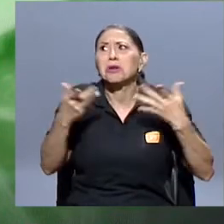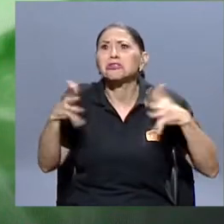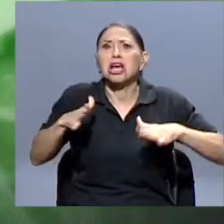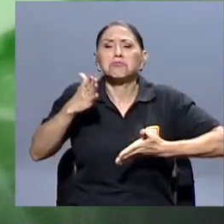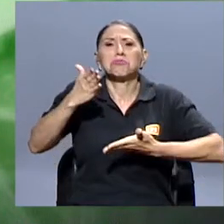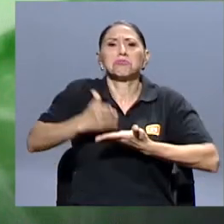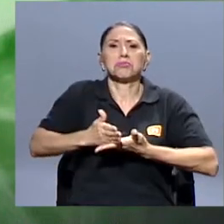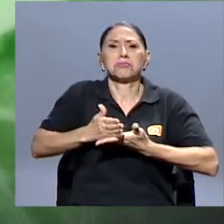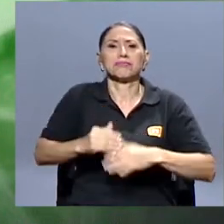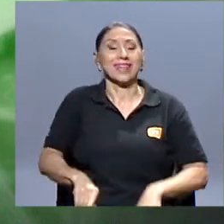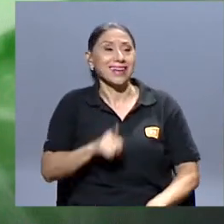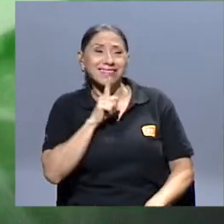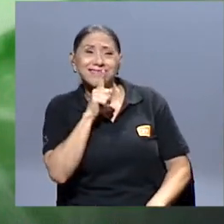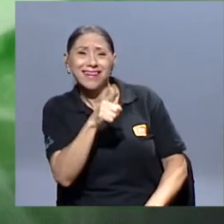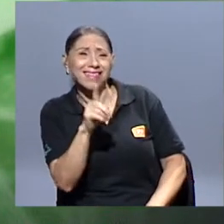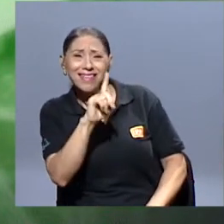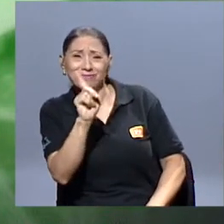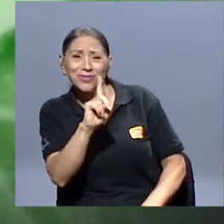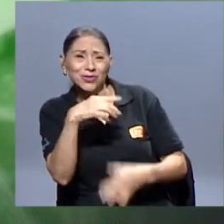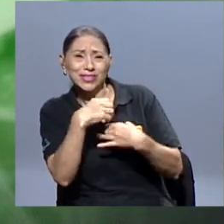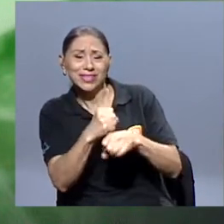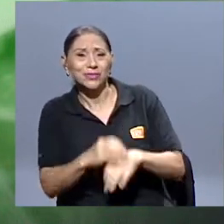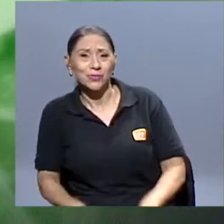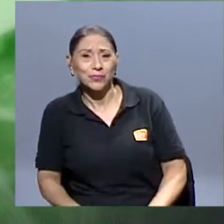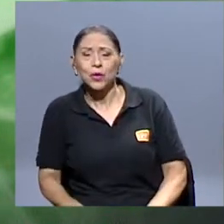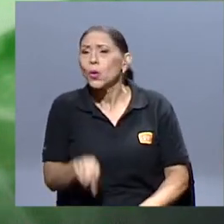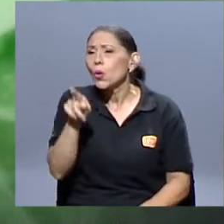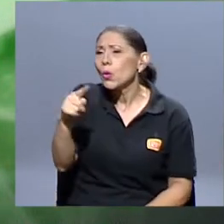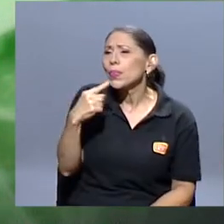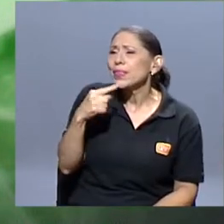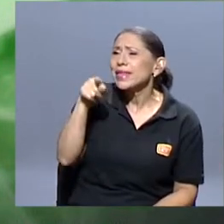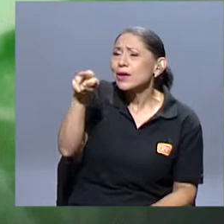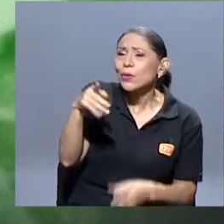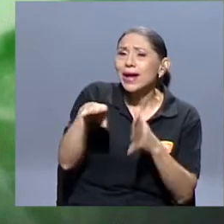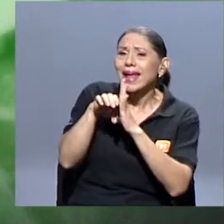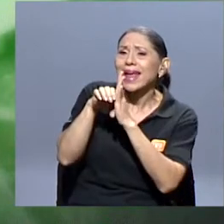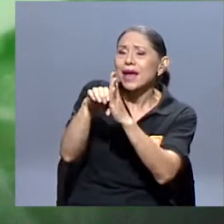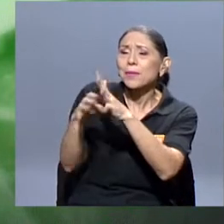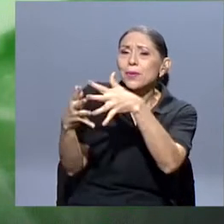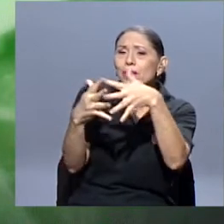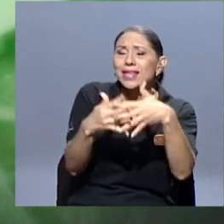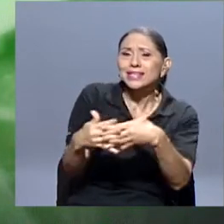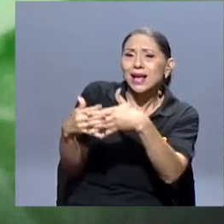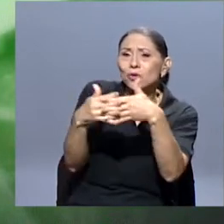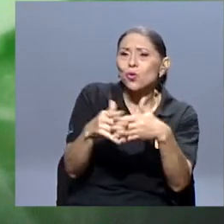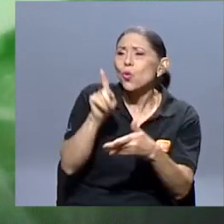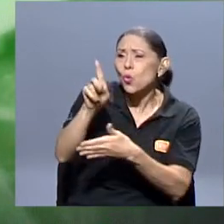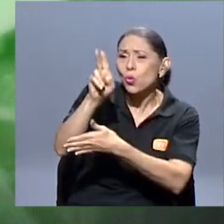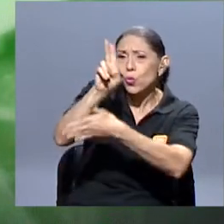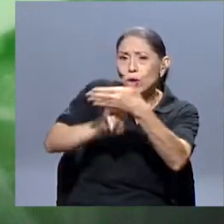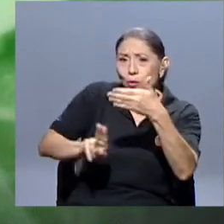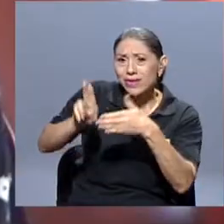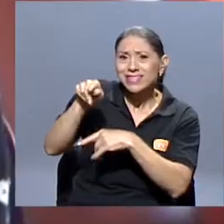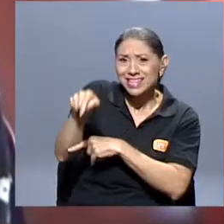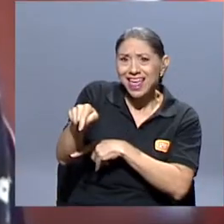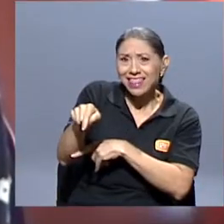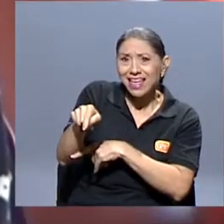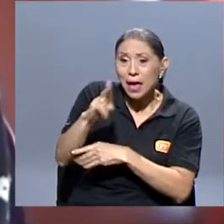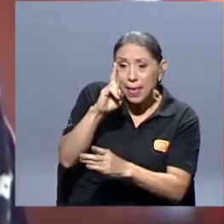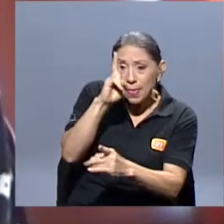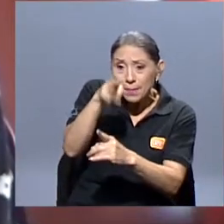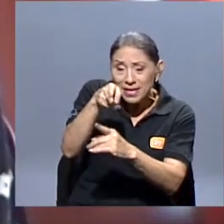usted. Nunca se hizo, de hecho. Y usted mencionó un ejemplo de Estados Unidos, de una universidad donde inclusive en el campus se